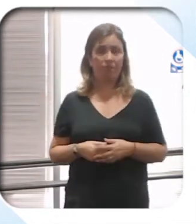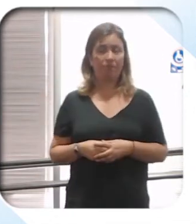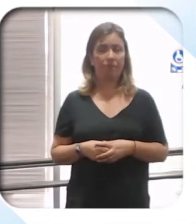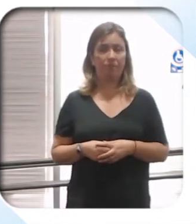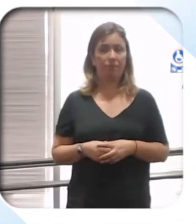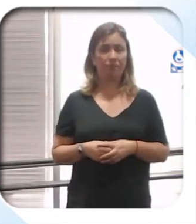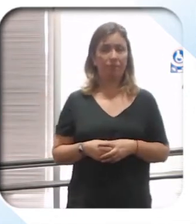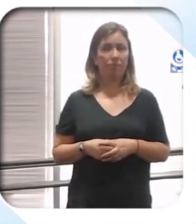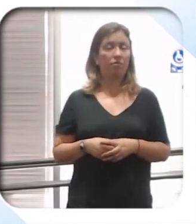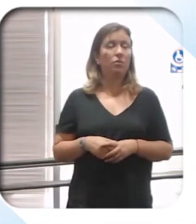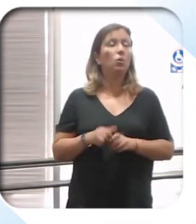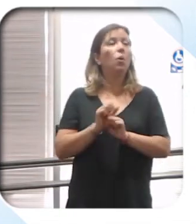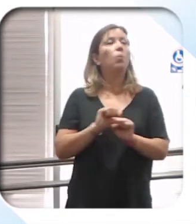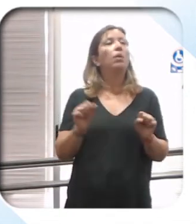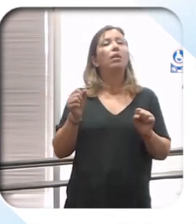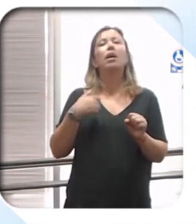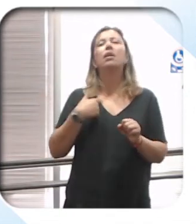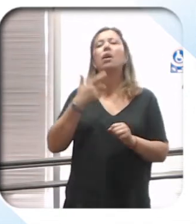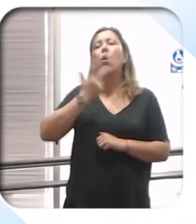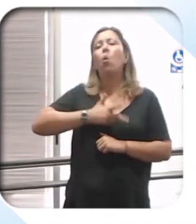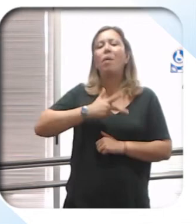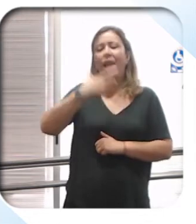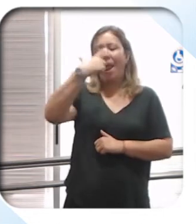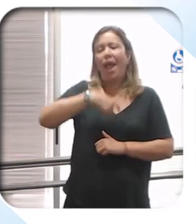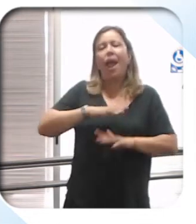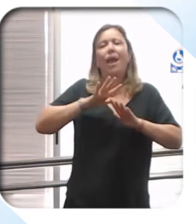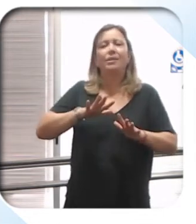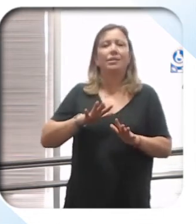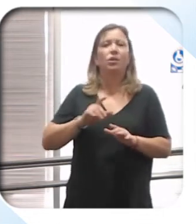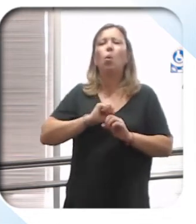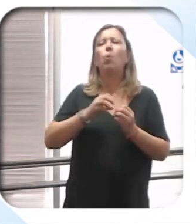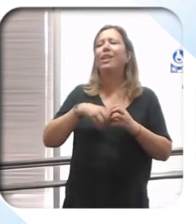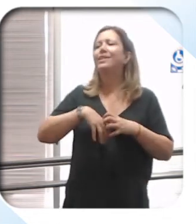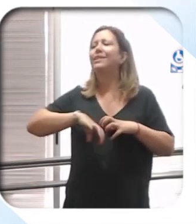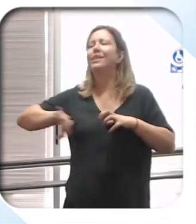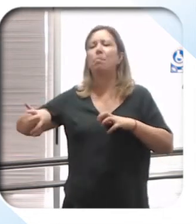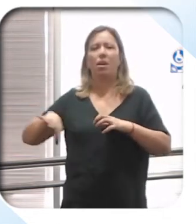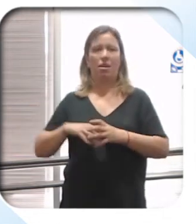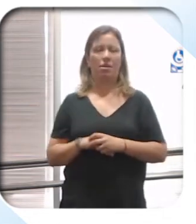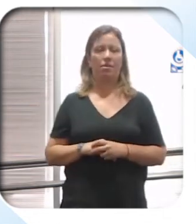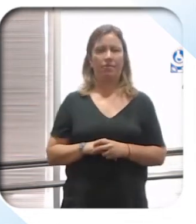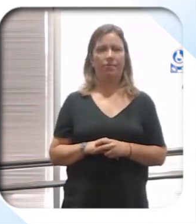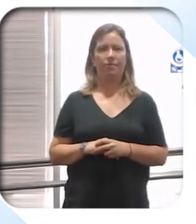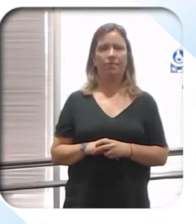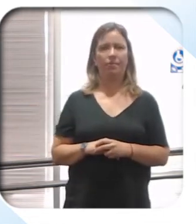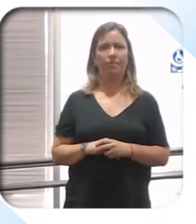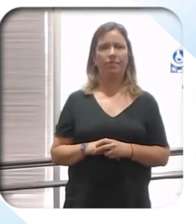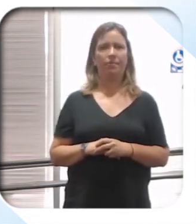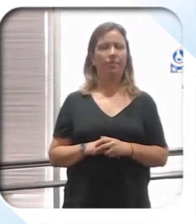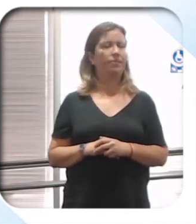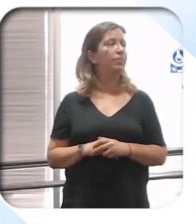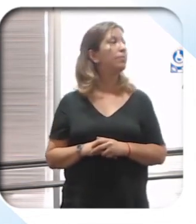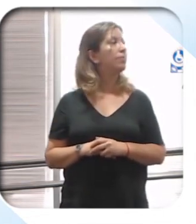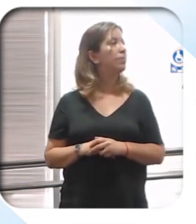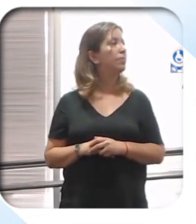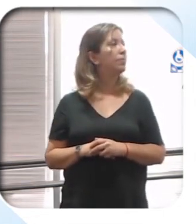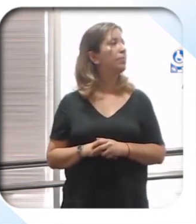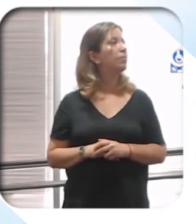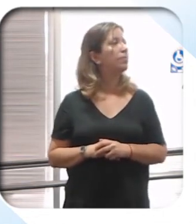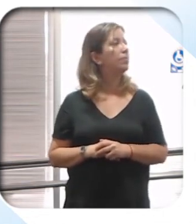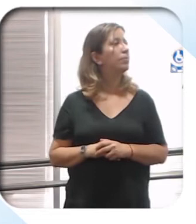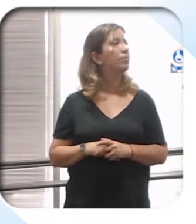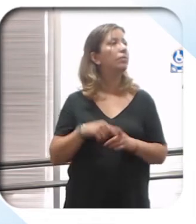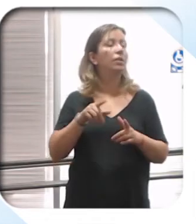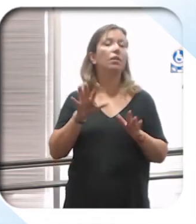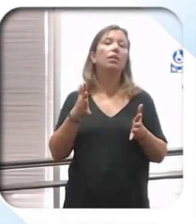dimensión inseparable de las personas, de su ser y de su sentir. ¿Sí? Bueno, y entonces esto